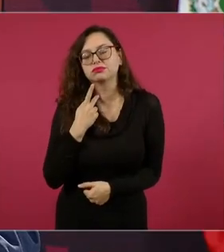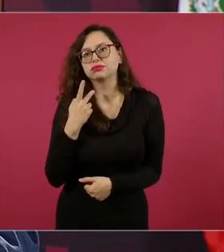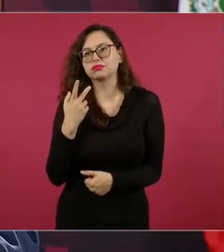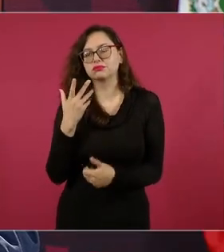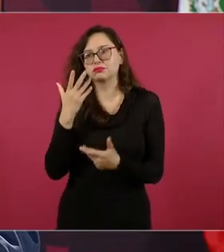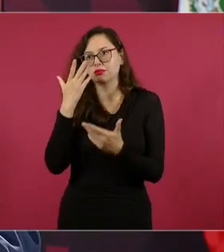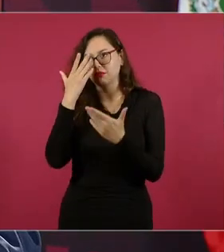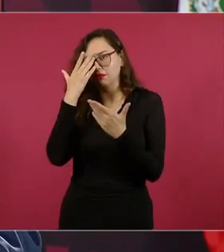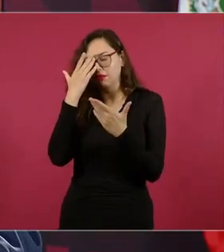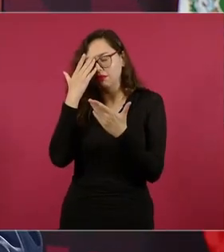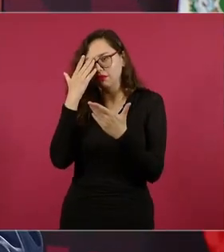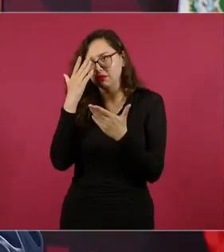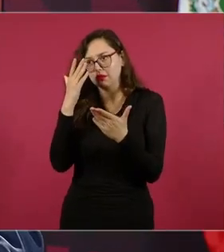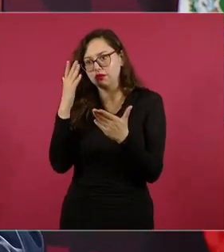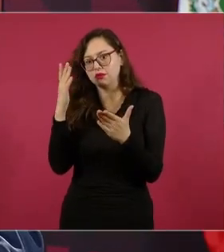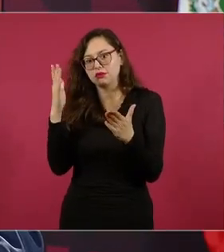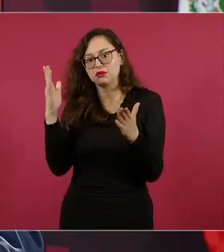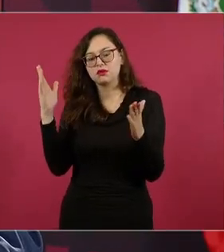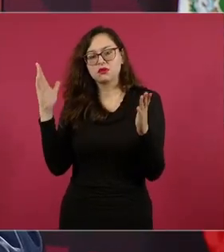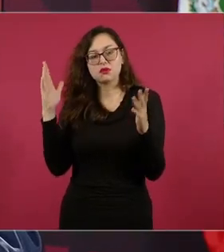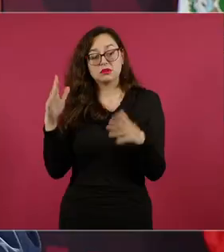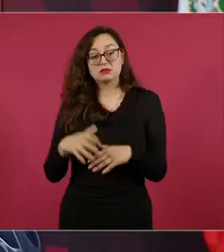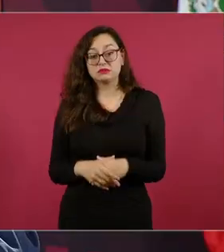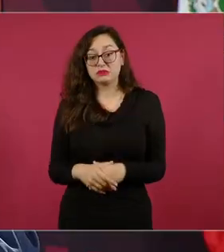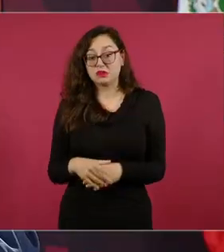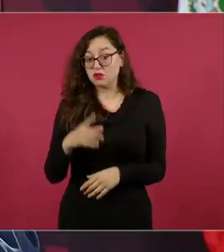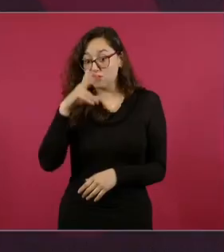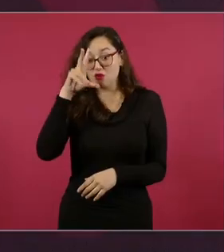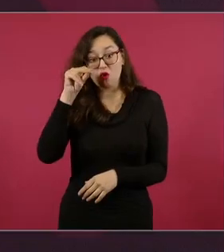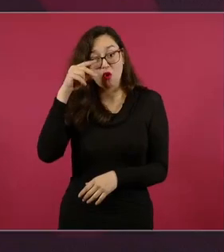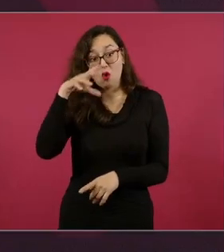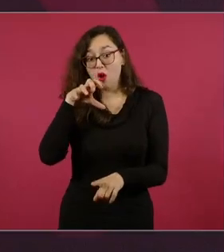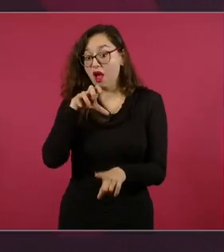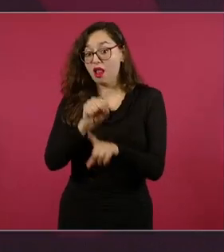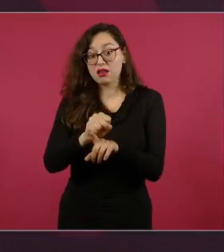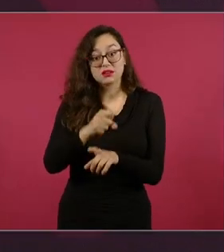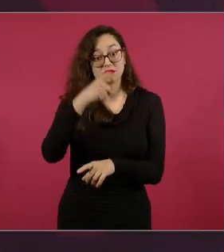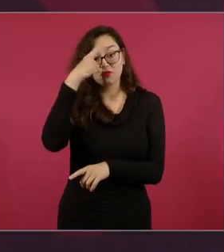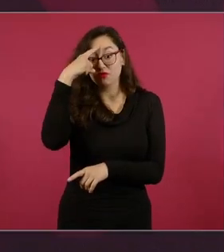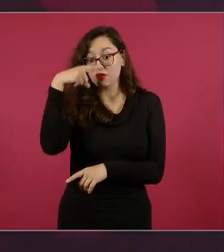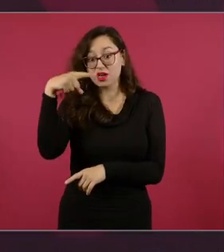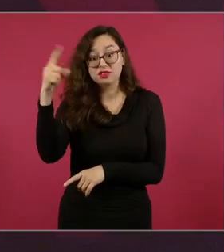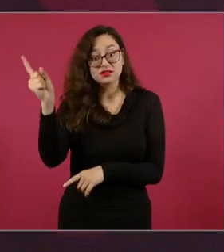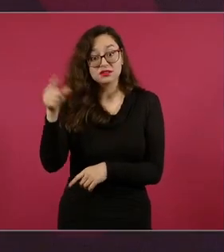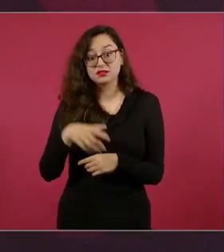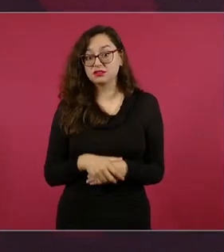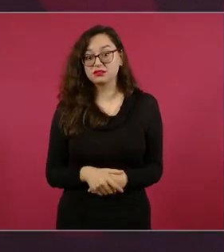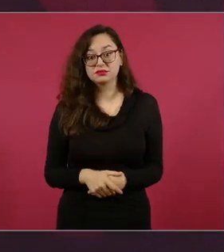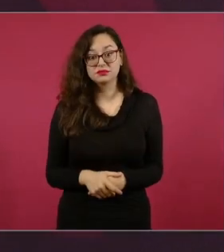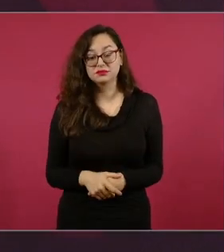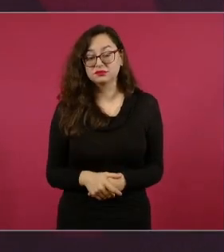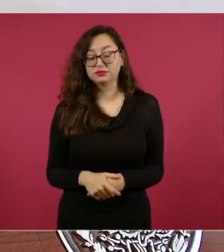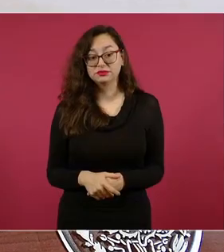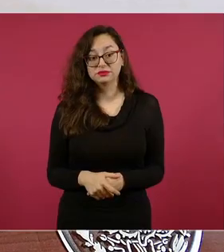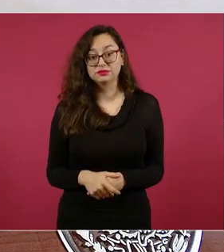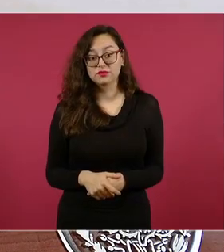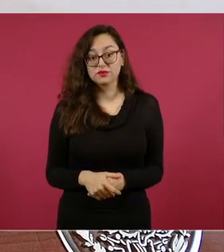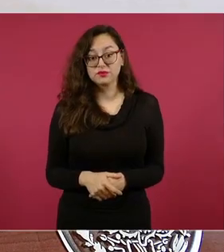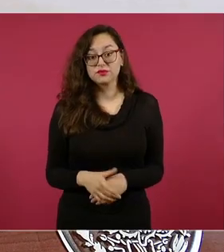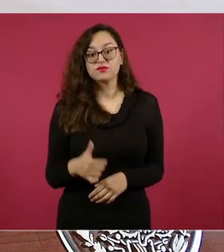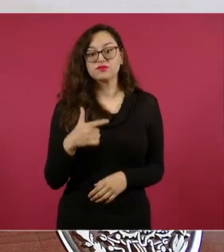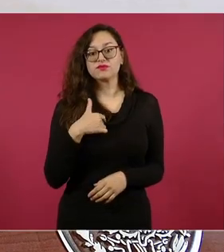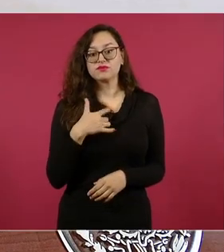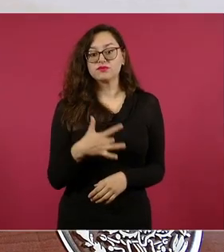con muchas dificultades. Por eso agradezco mucho